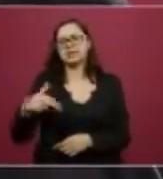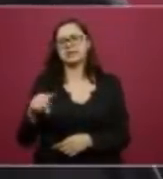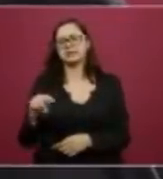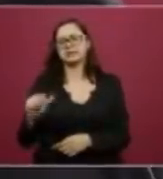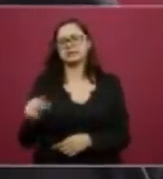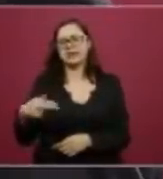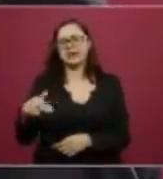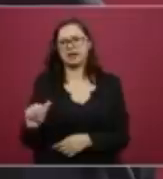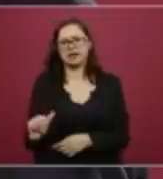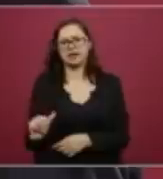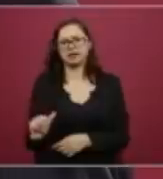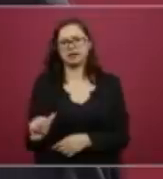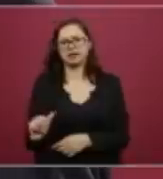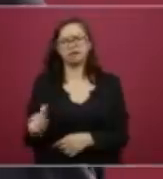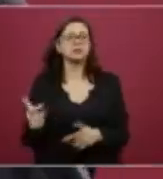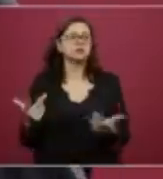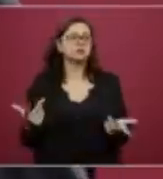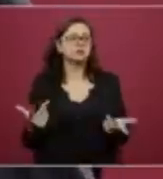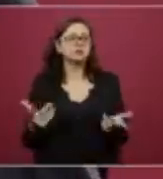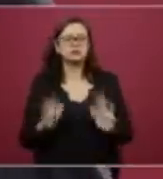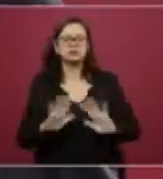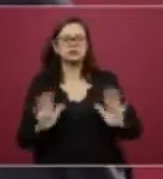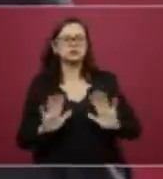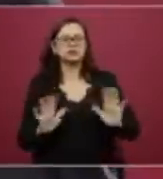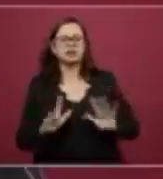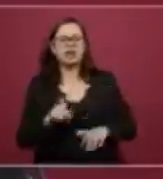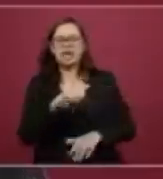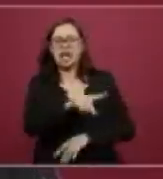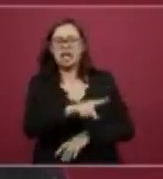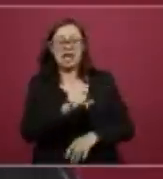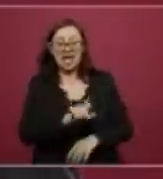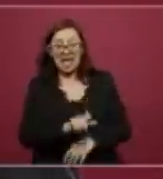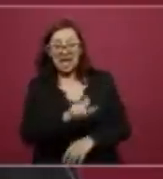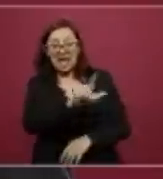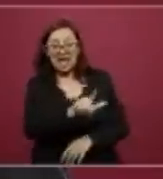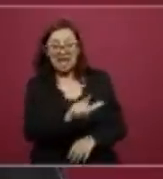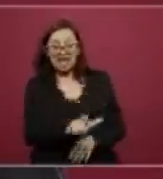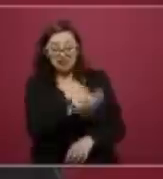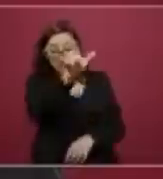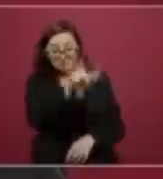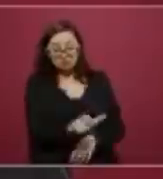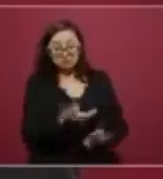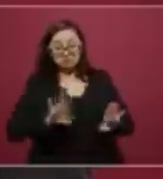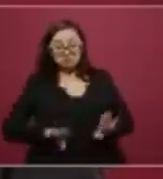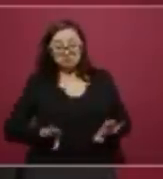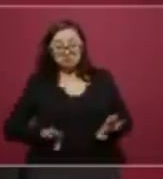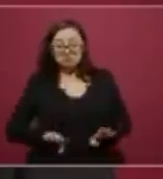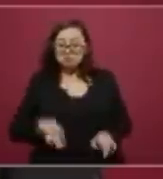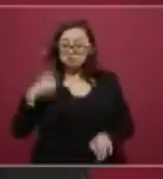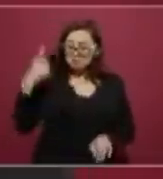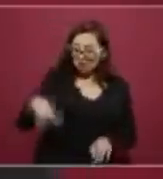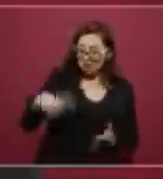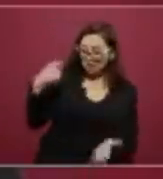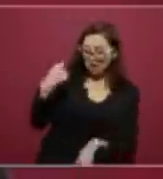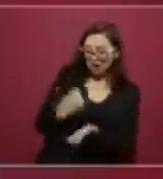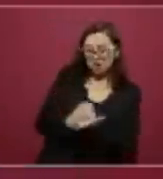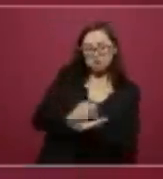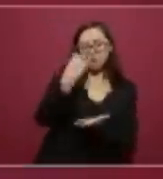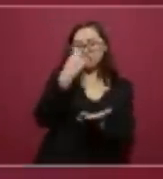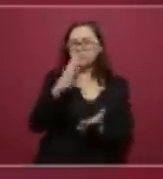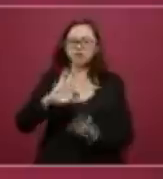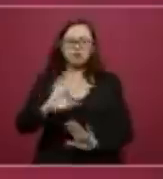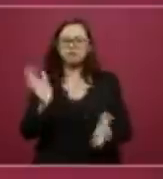pero es nuestro himno, independientemente de quién lo haya